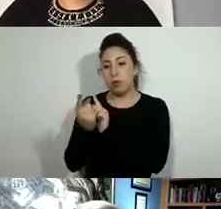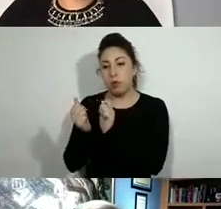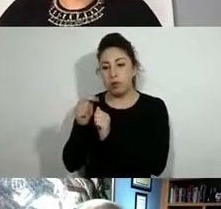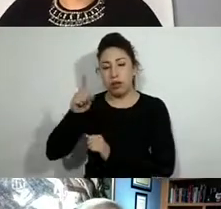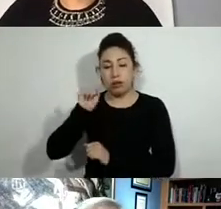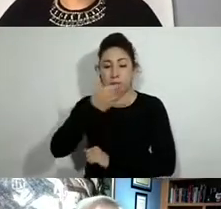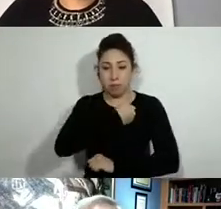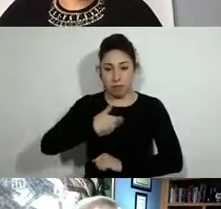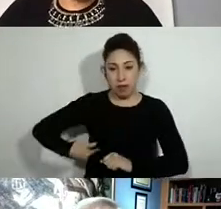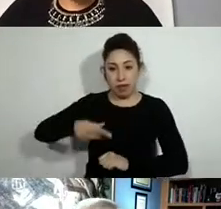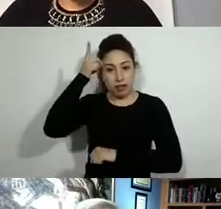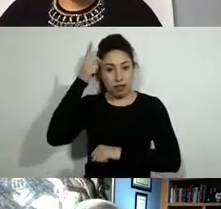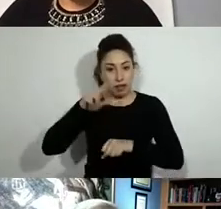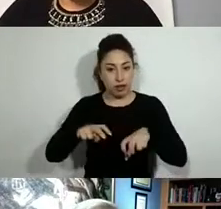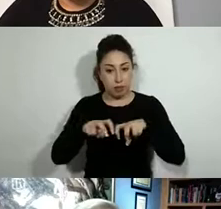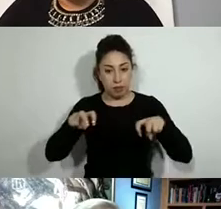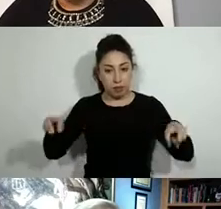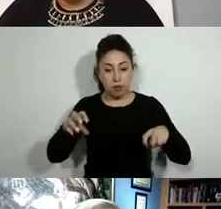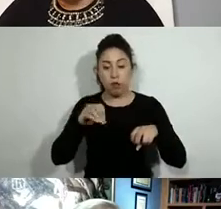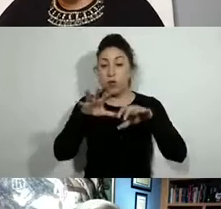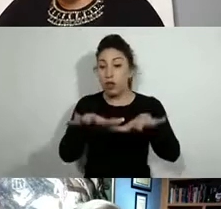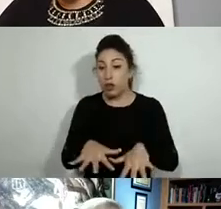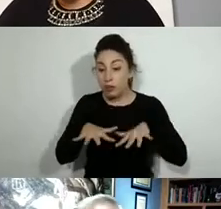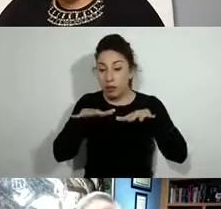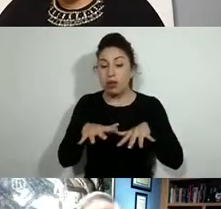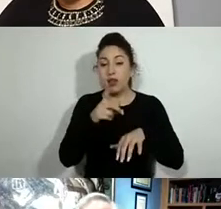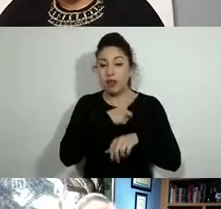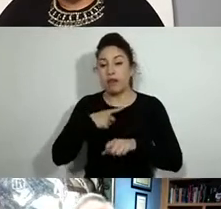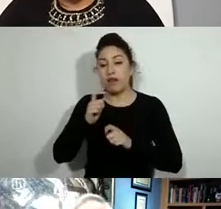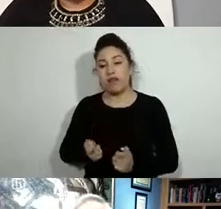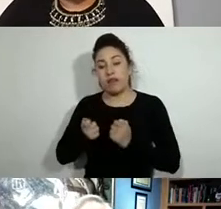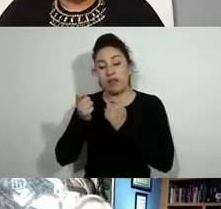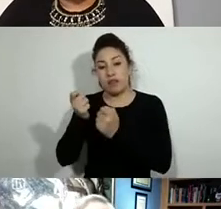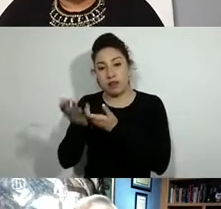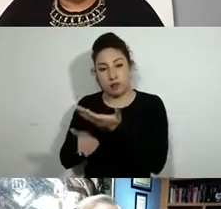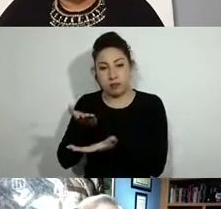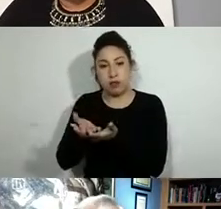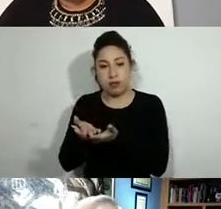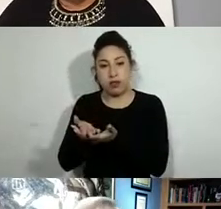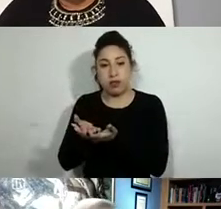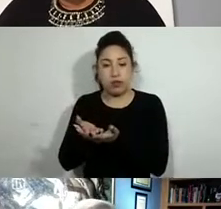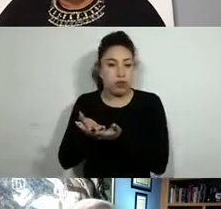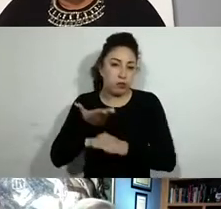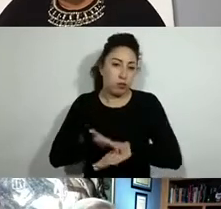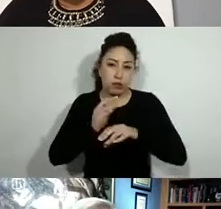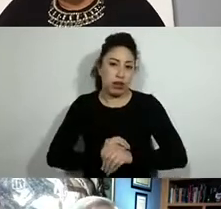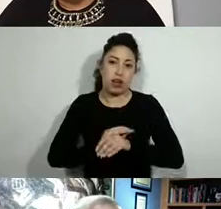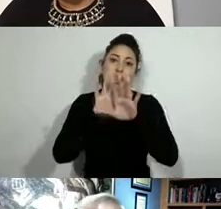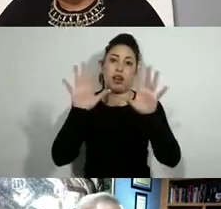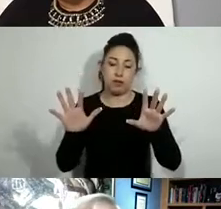pleno o de la comisión permanente. De tal manera que, bueno, ya es óbice y es lógico